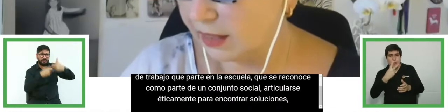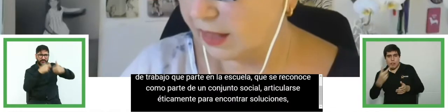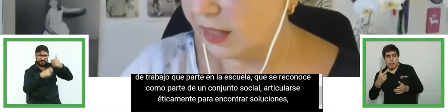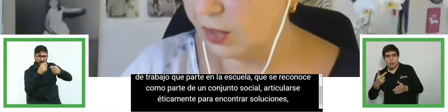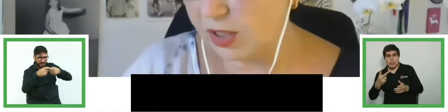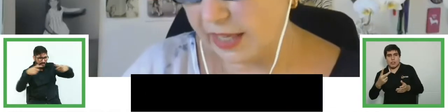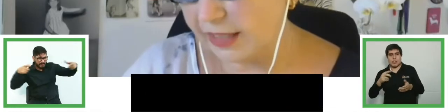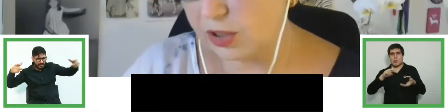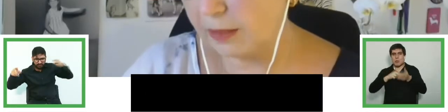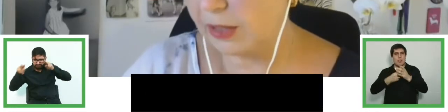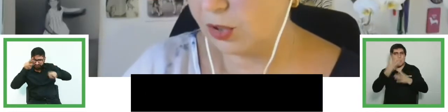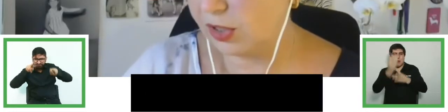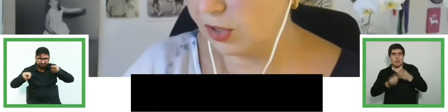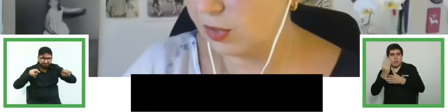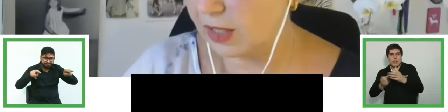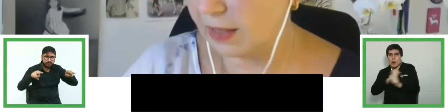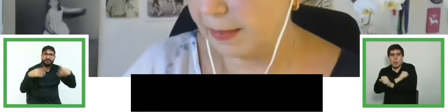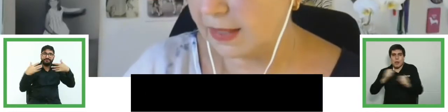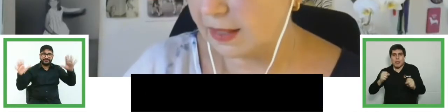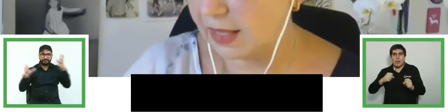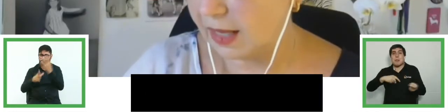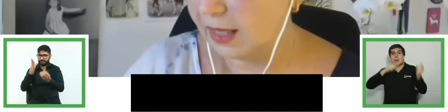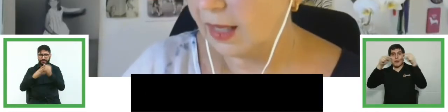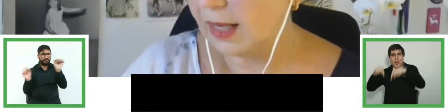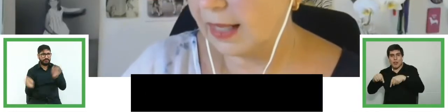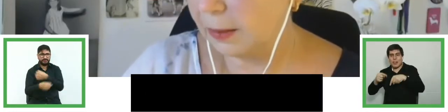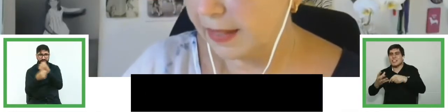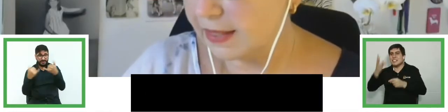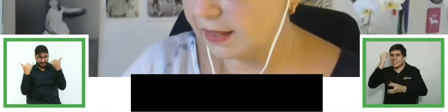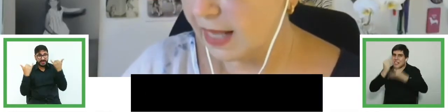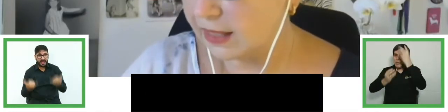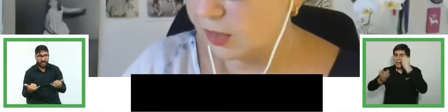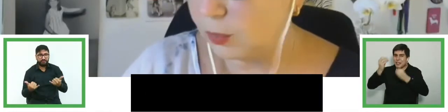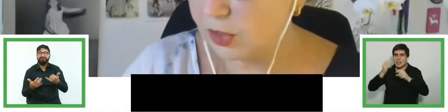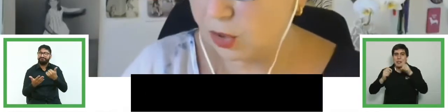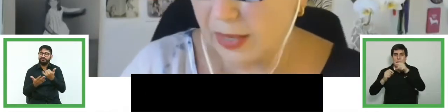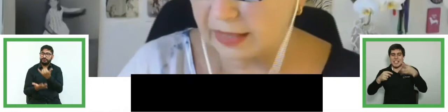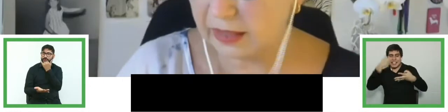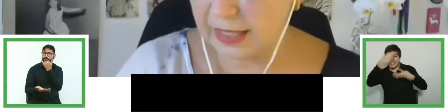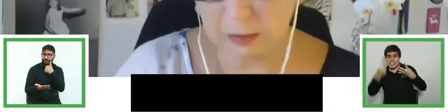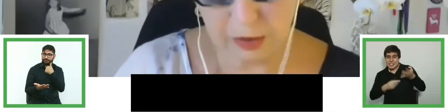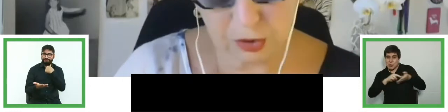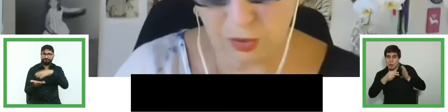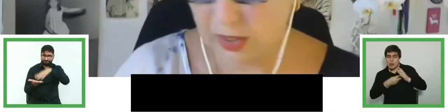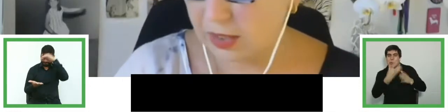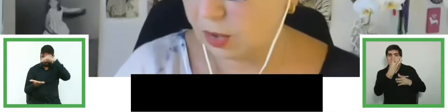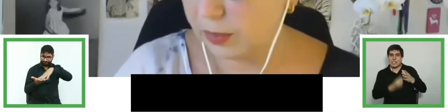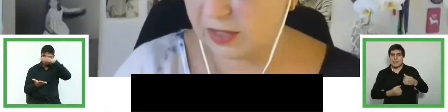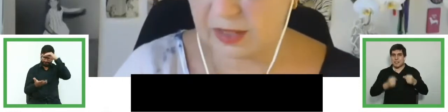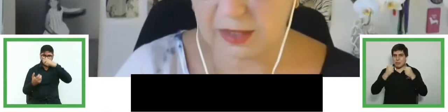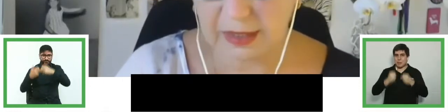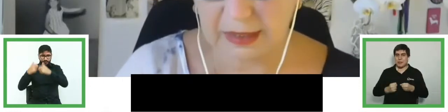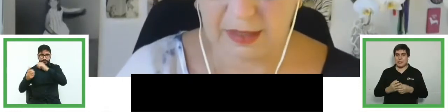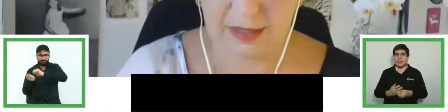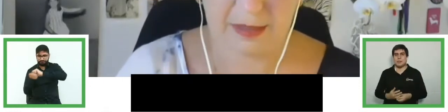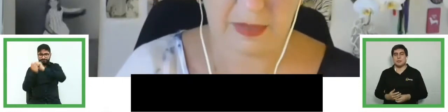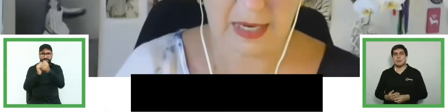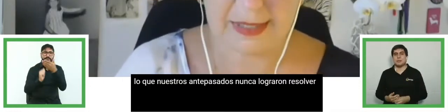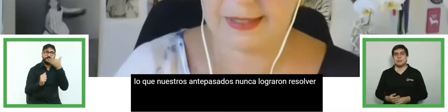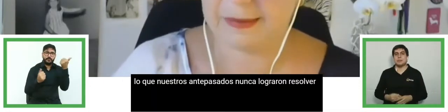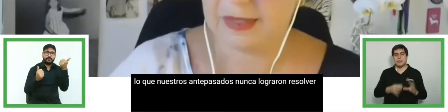los derechos de personas con discapacidad. La diversidad es nuestro arte, las personas nuestras tintas.